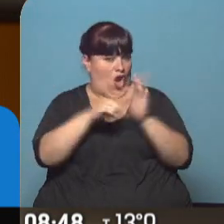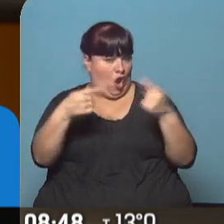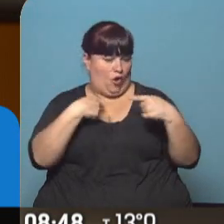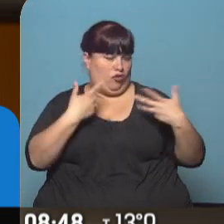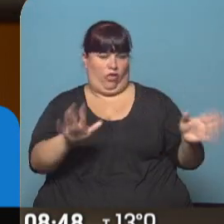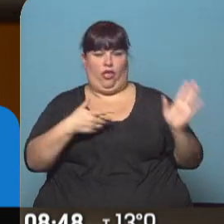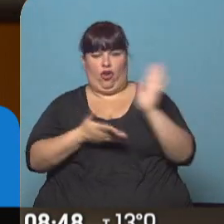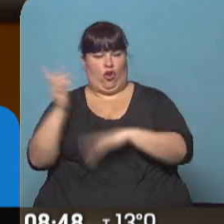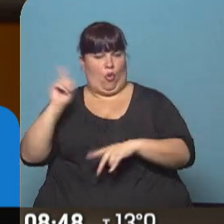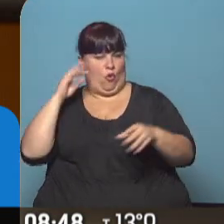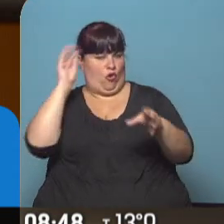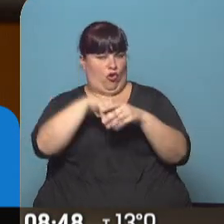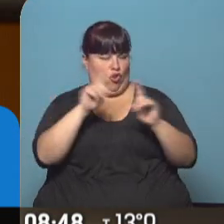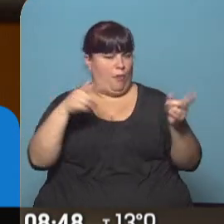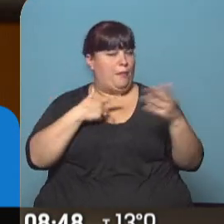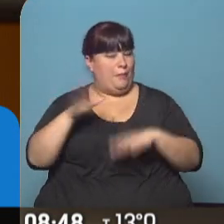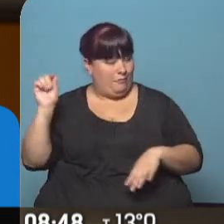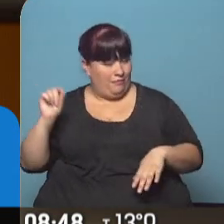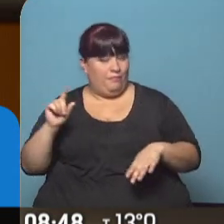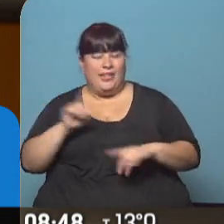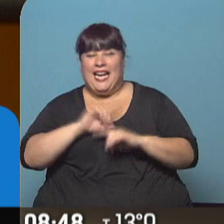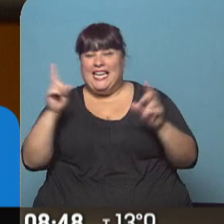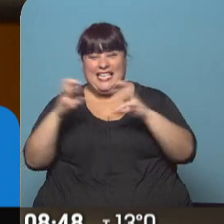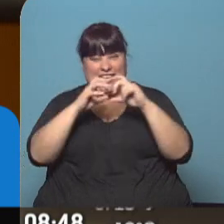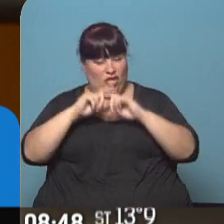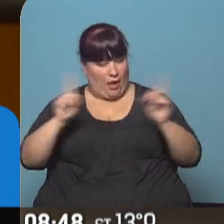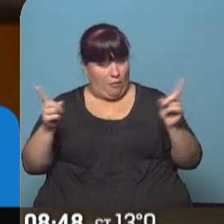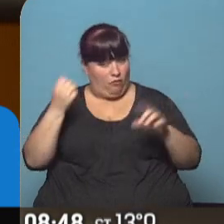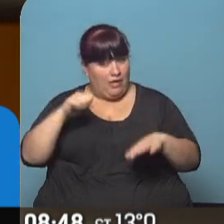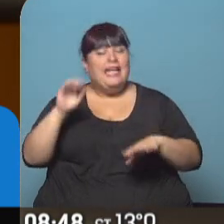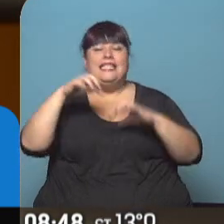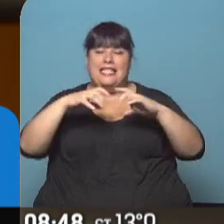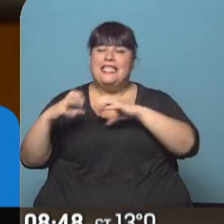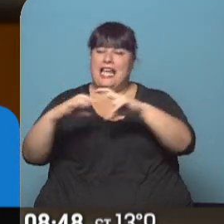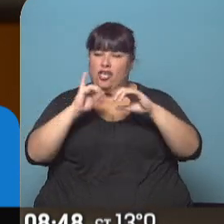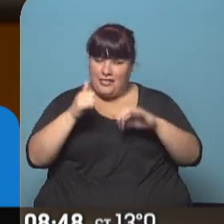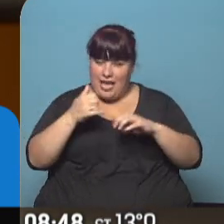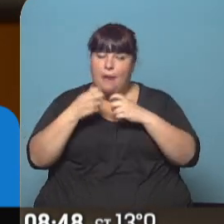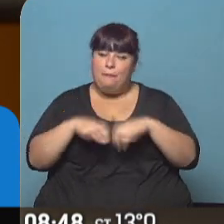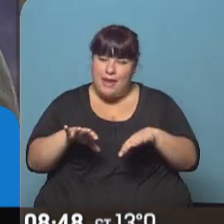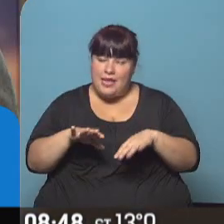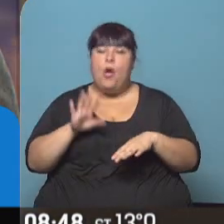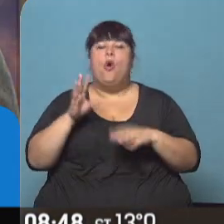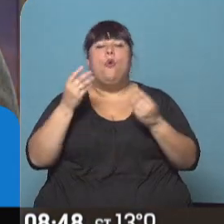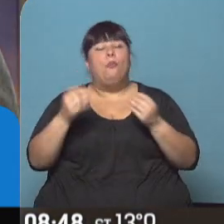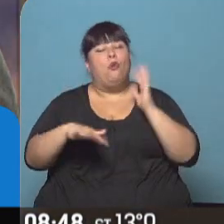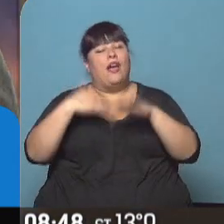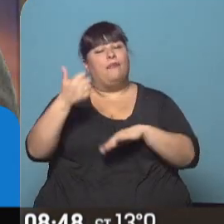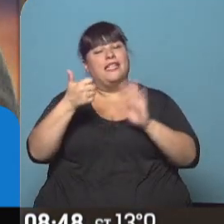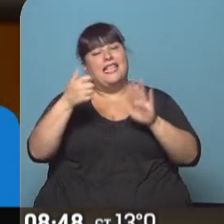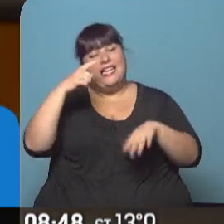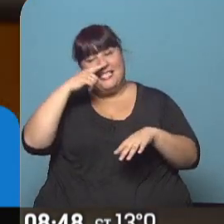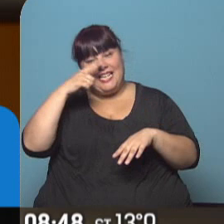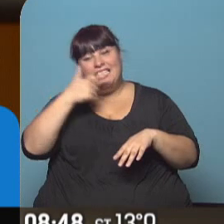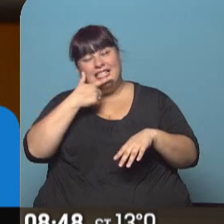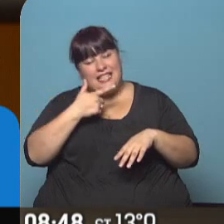no voy a participar de esto y me voy. Sí, no estuvieron ni siquiera en la sesión, ¿no? Estuvieron en la sesión. Al comienzo, pero... Sí, porque después del 6 y el 7